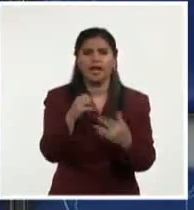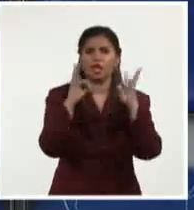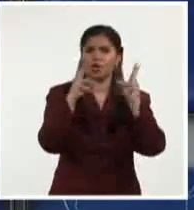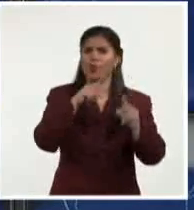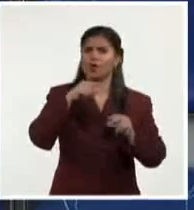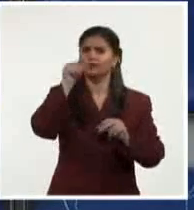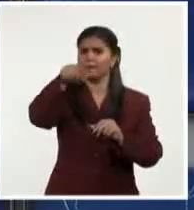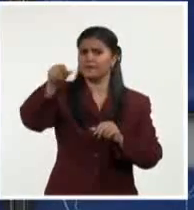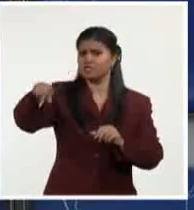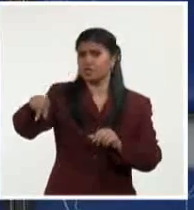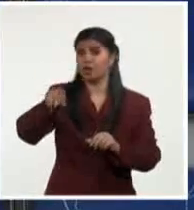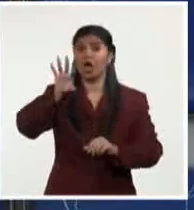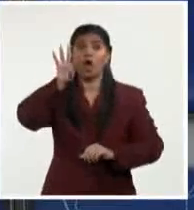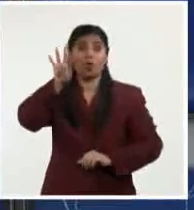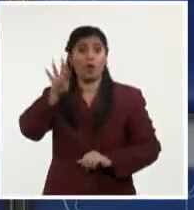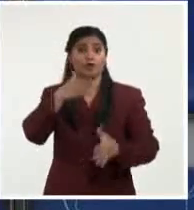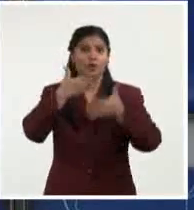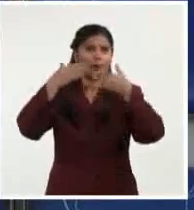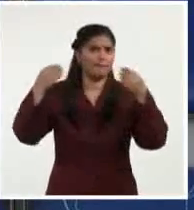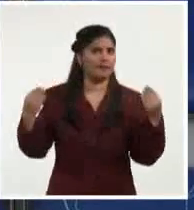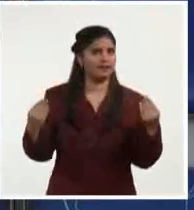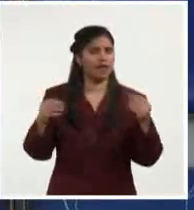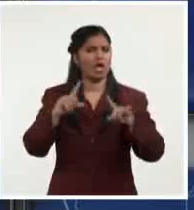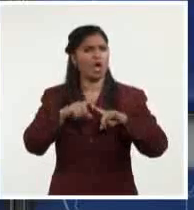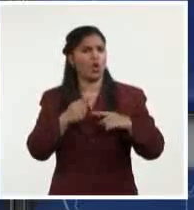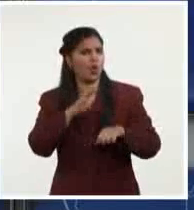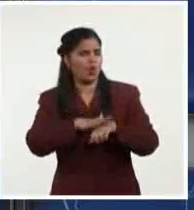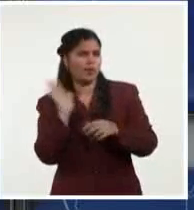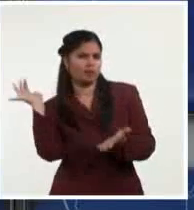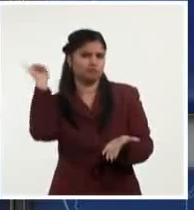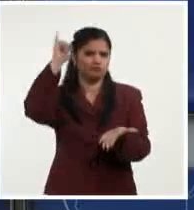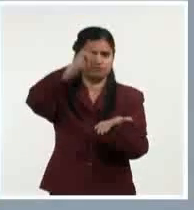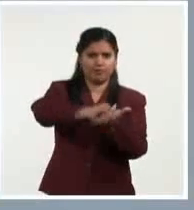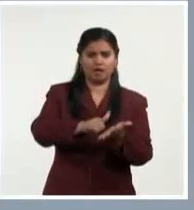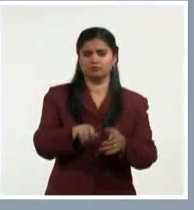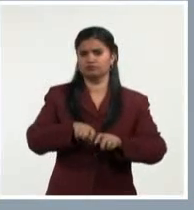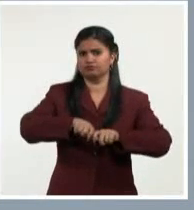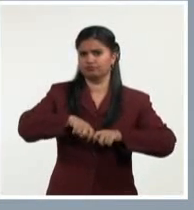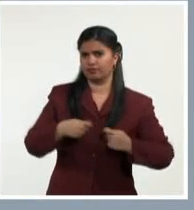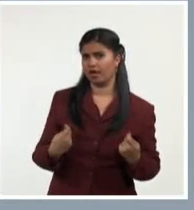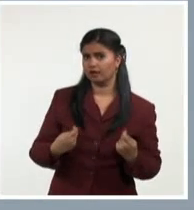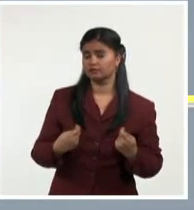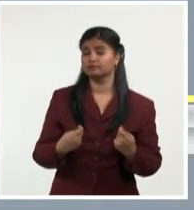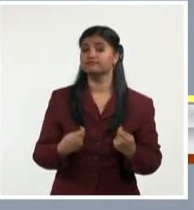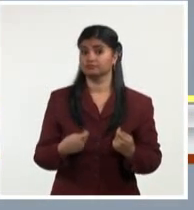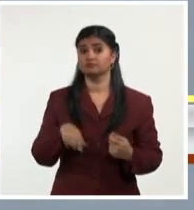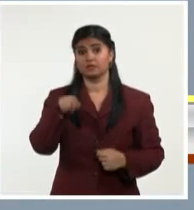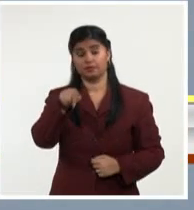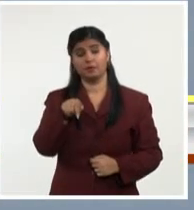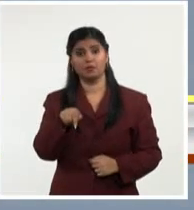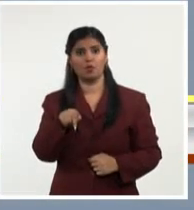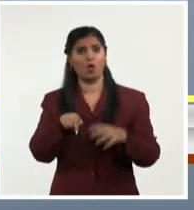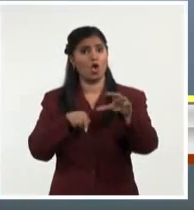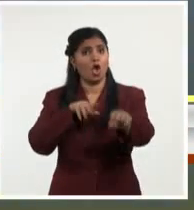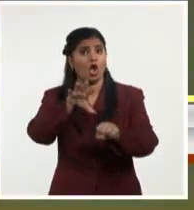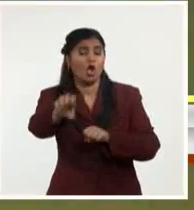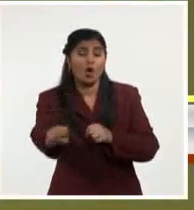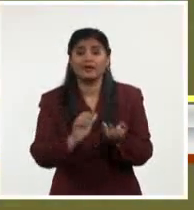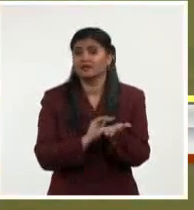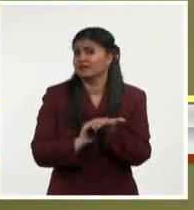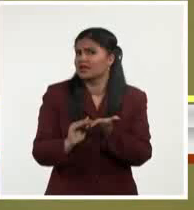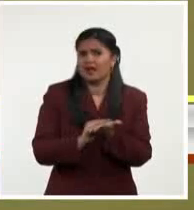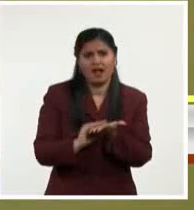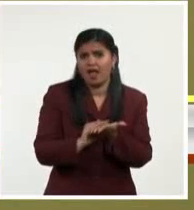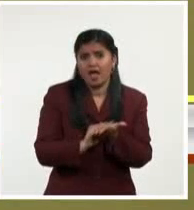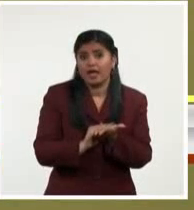de un avión este domingo con 72 personas a bordo en la ciudad de Pokhara. La esperanza de encontrar algún sobreviviente entre